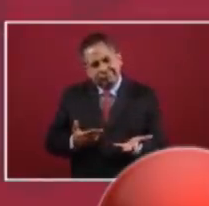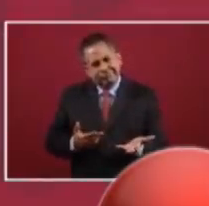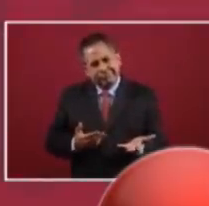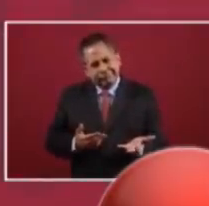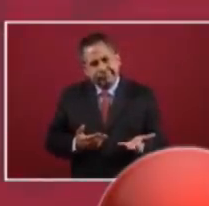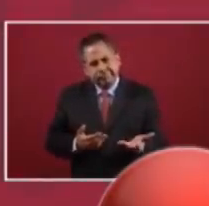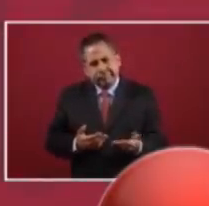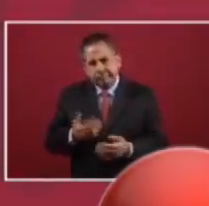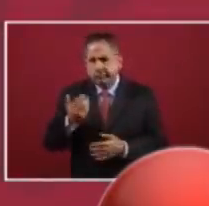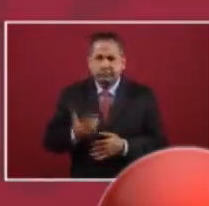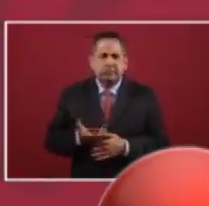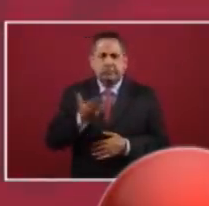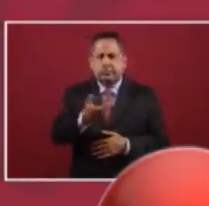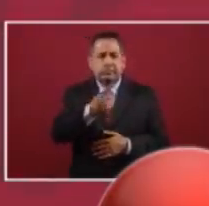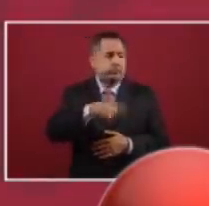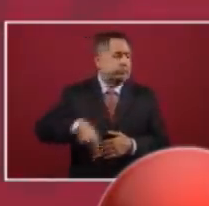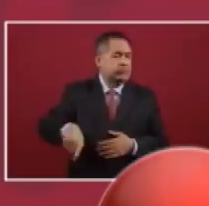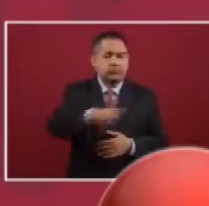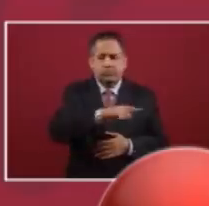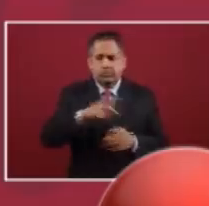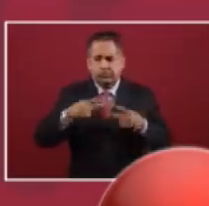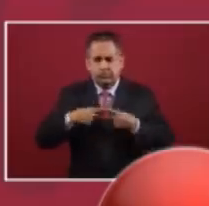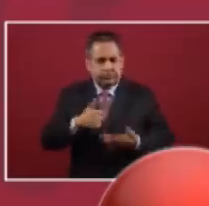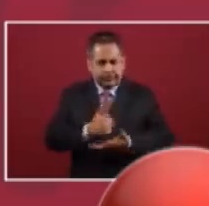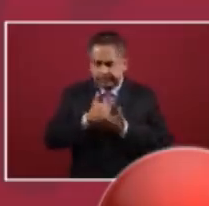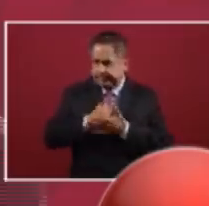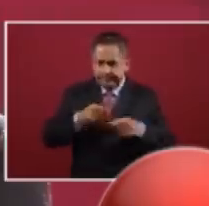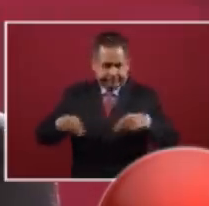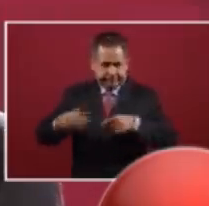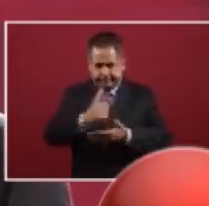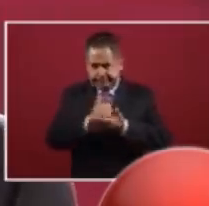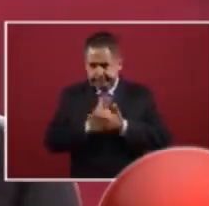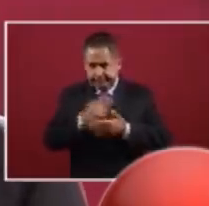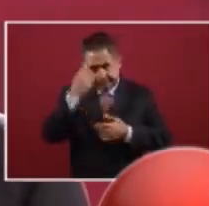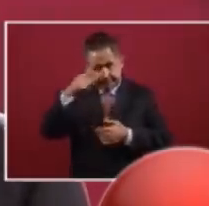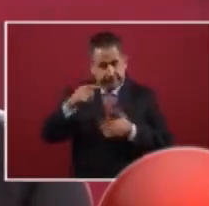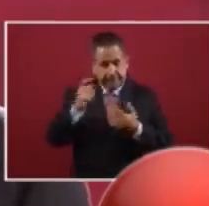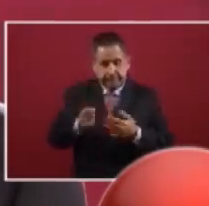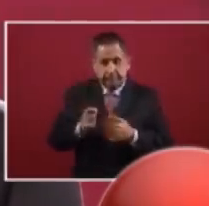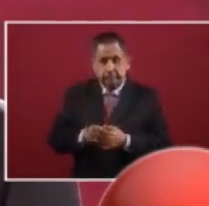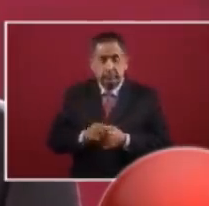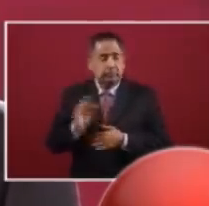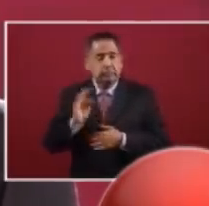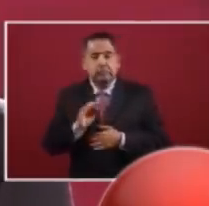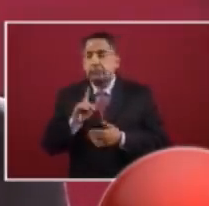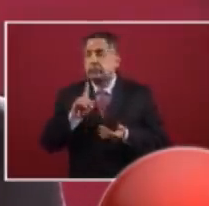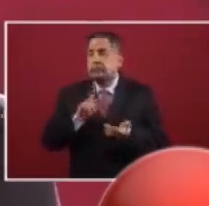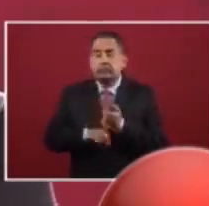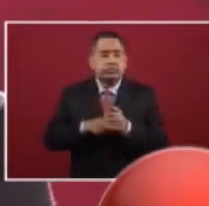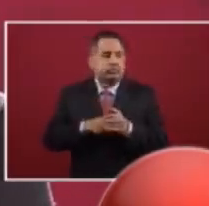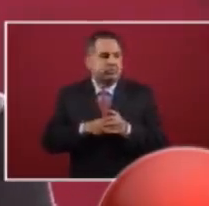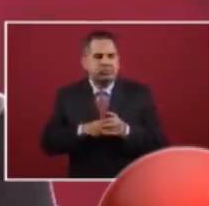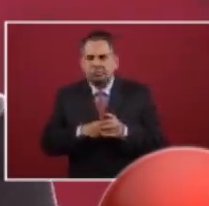Y pedirle a todos los participantes que nos ayuden para que, si se infiltran